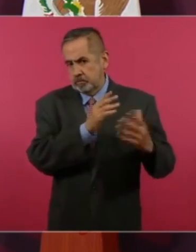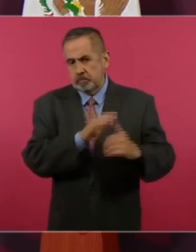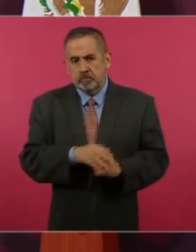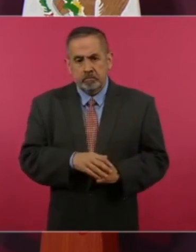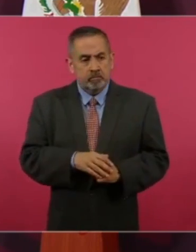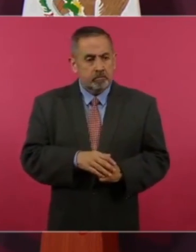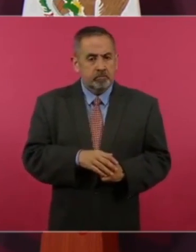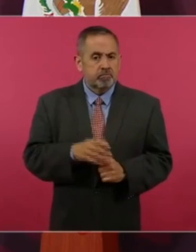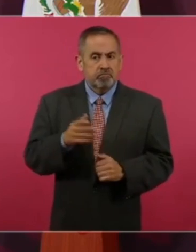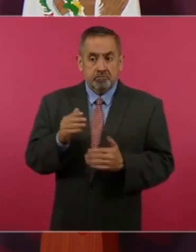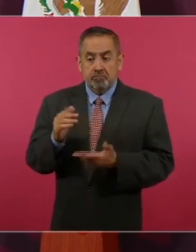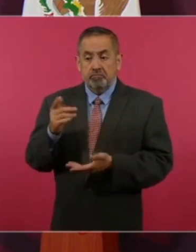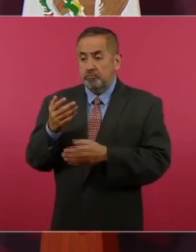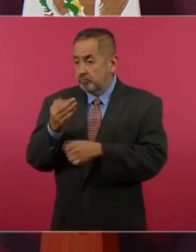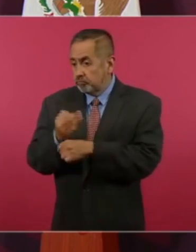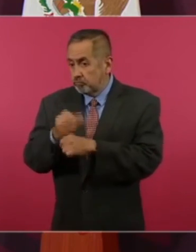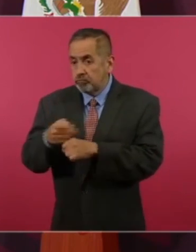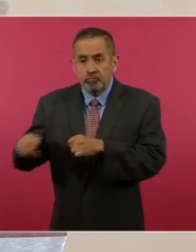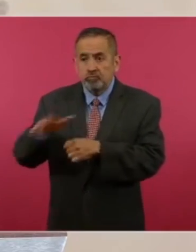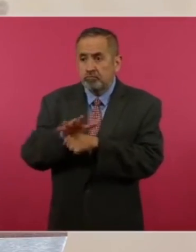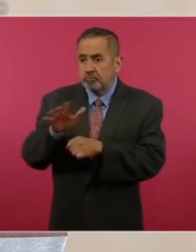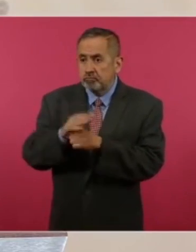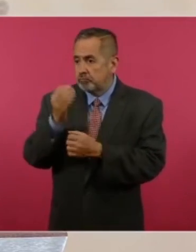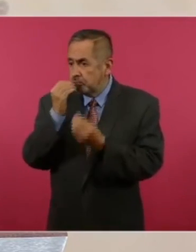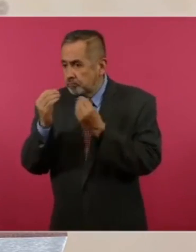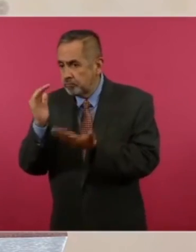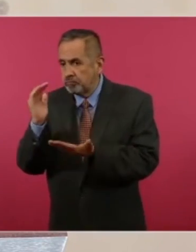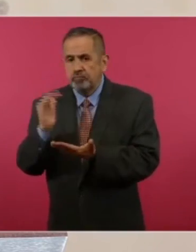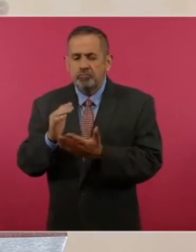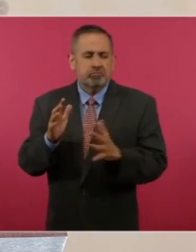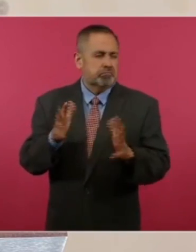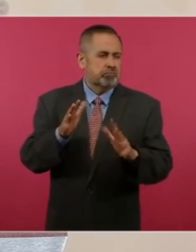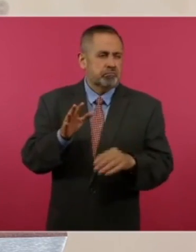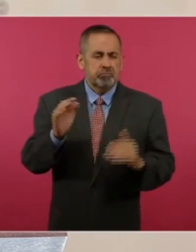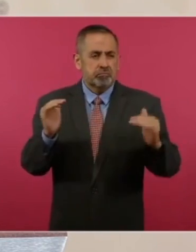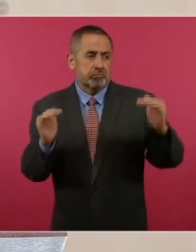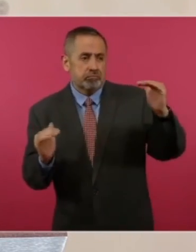el incremento es notorio, casi 20%